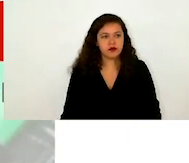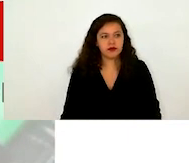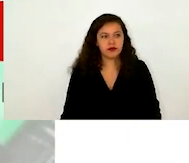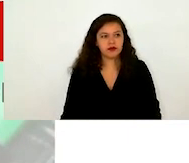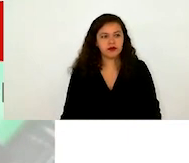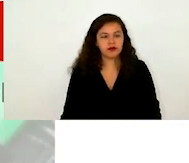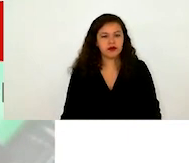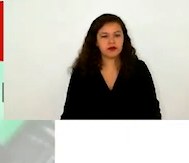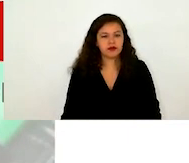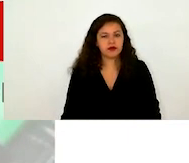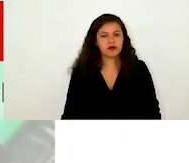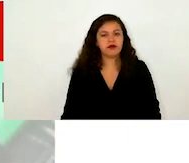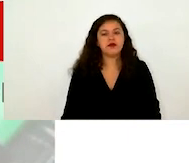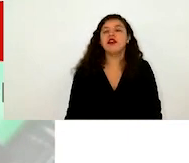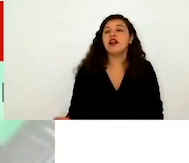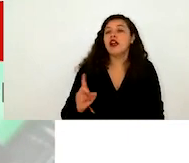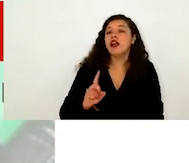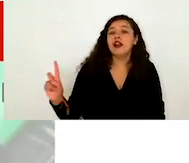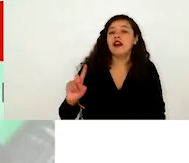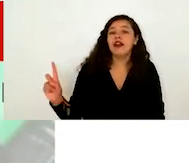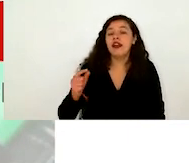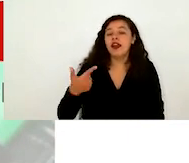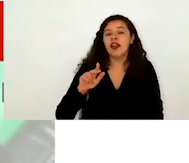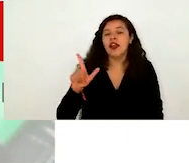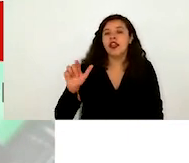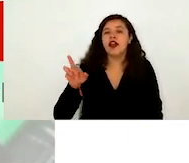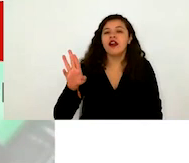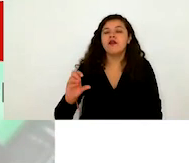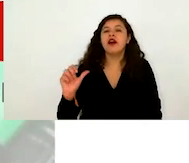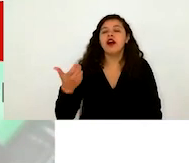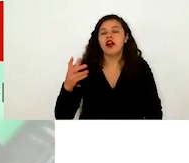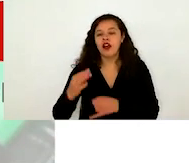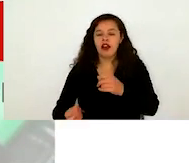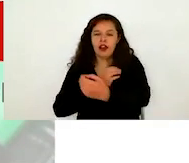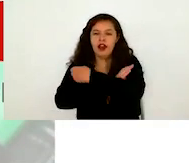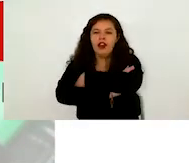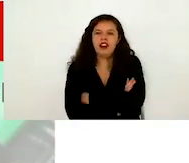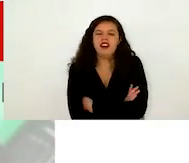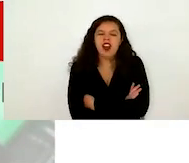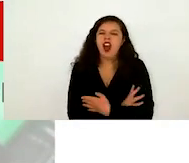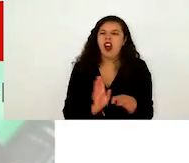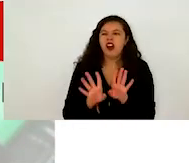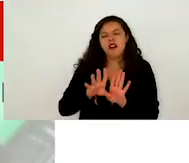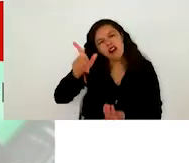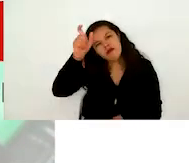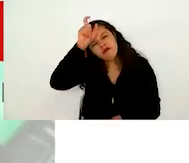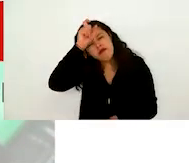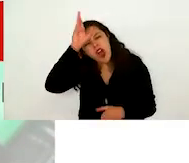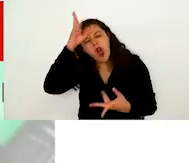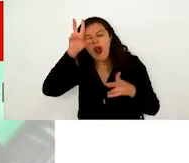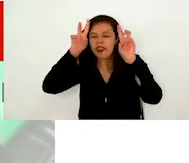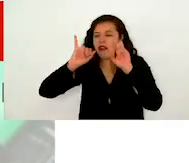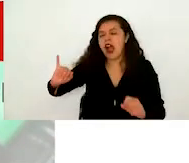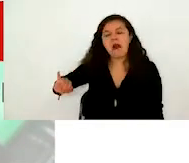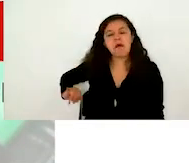del lado derecho guillermo el último está acusado de brazos como que no entiende o le interesa el tema bien